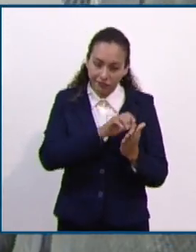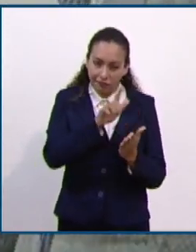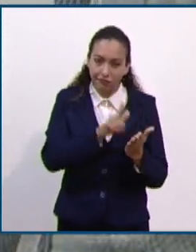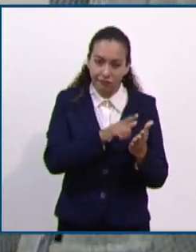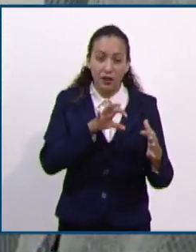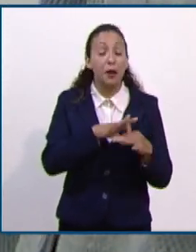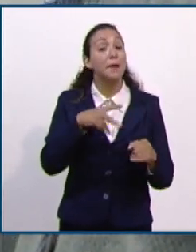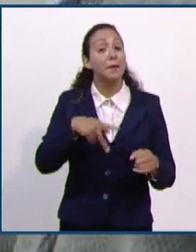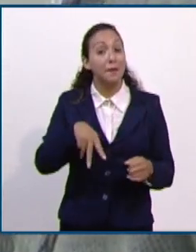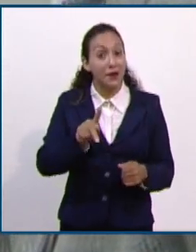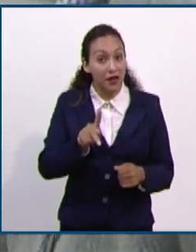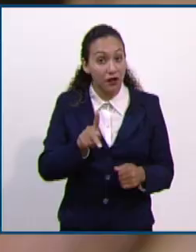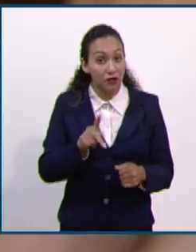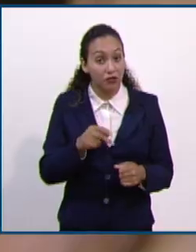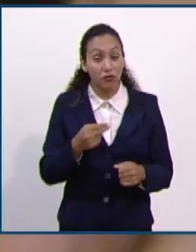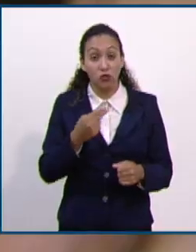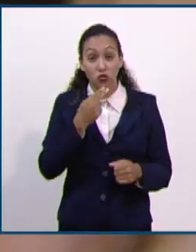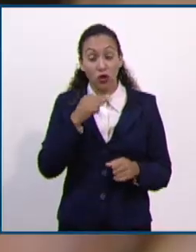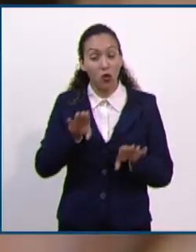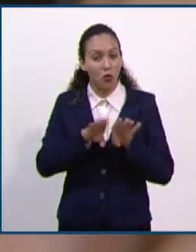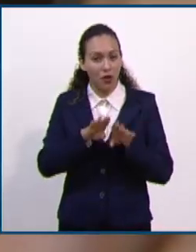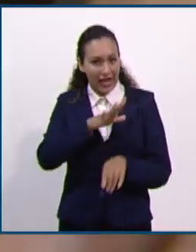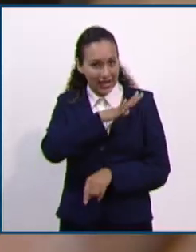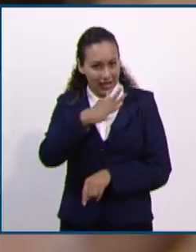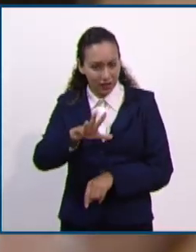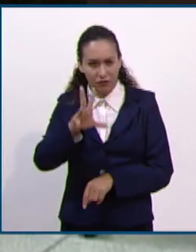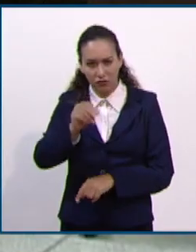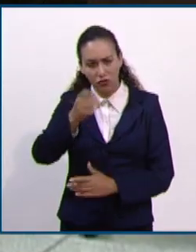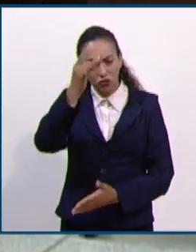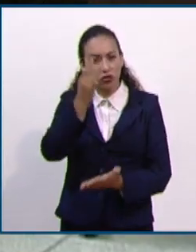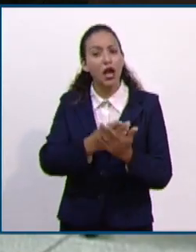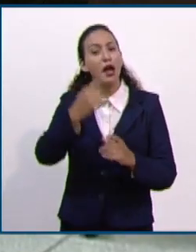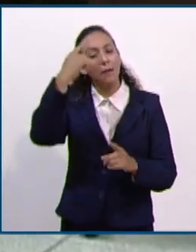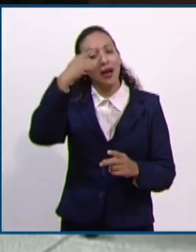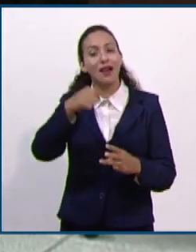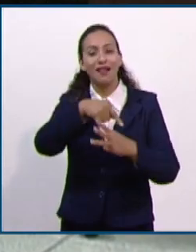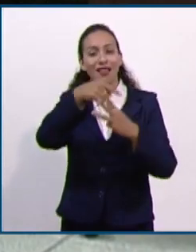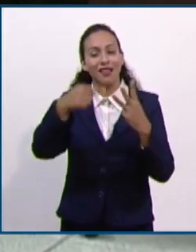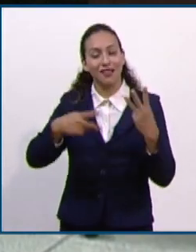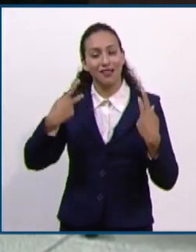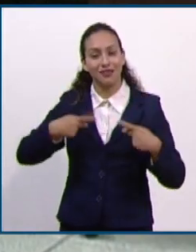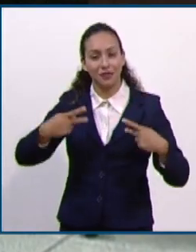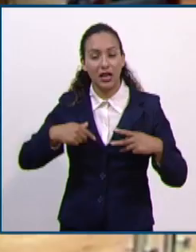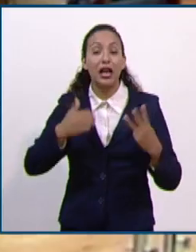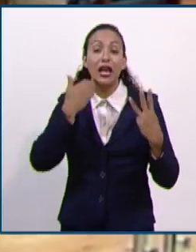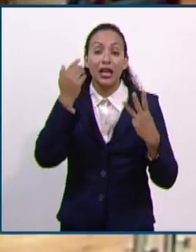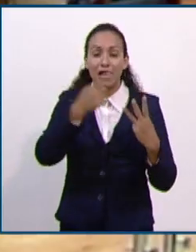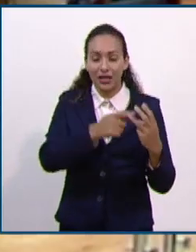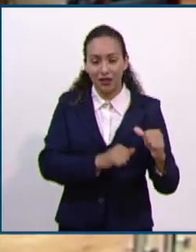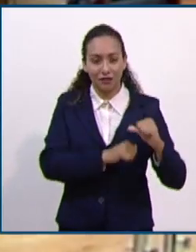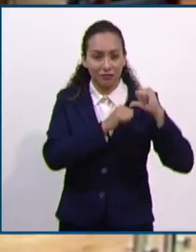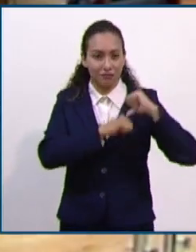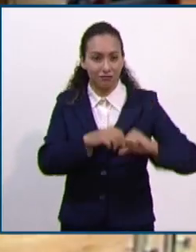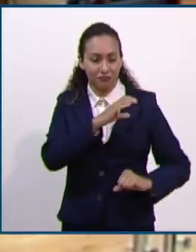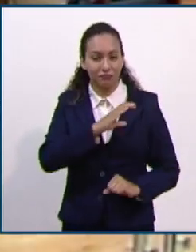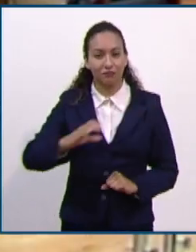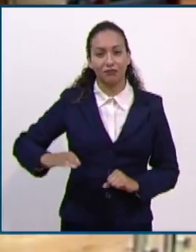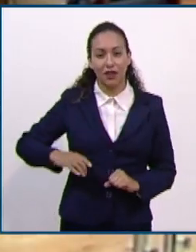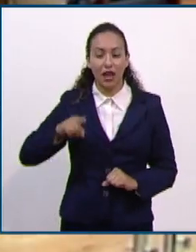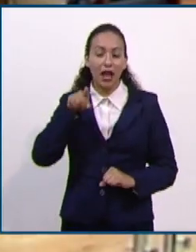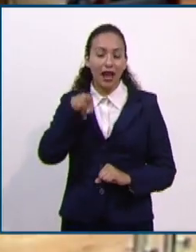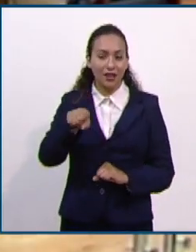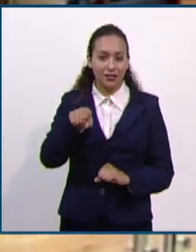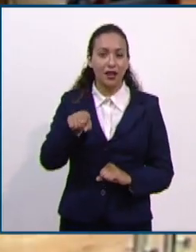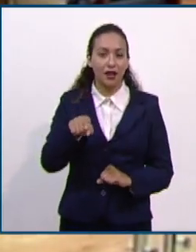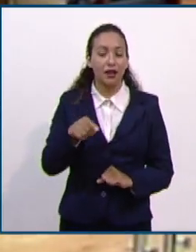no se puede aplicar de manera general, sino únicamente para las 3 personas que aspiraban a una candidatura en la entidad